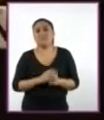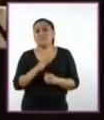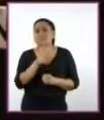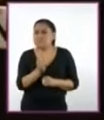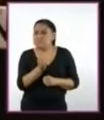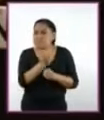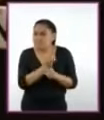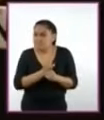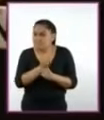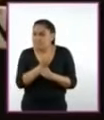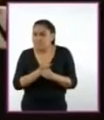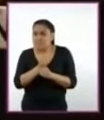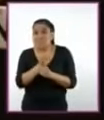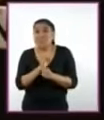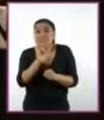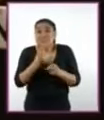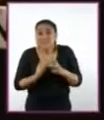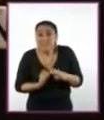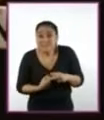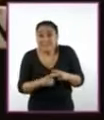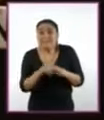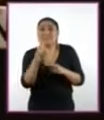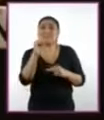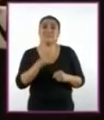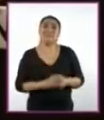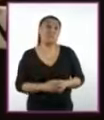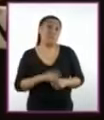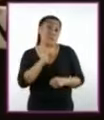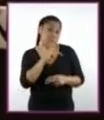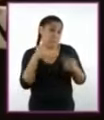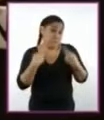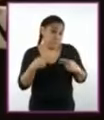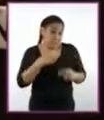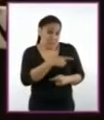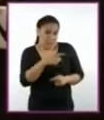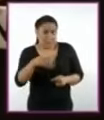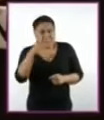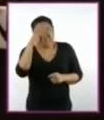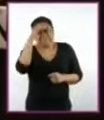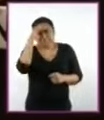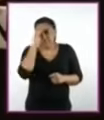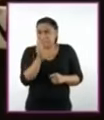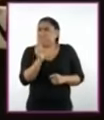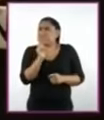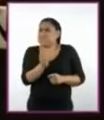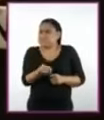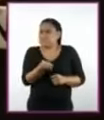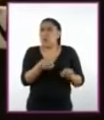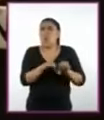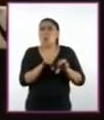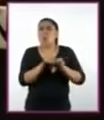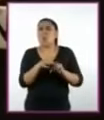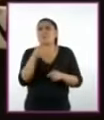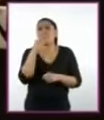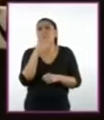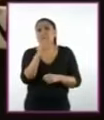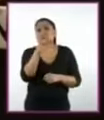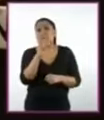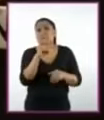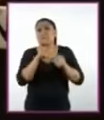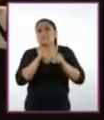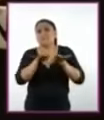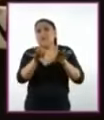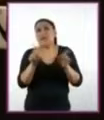de la información estaba en sus inicios. Las personas pensaban en la información de un mensaje como el número